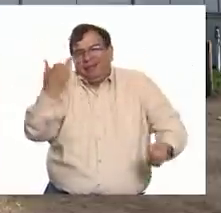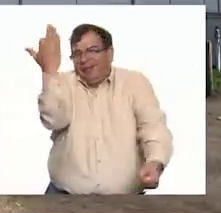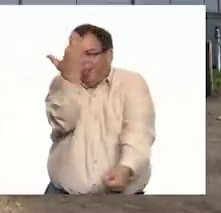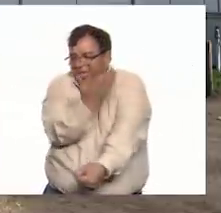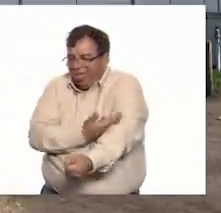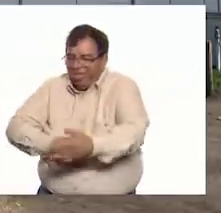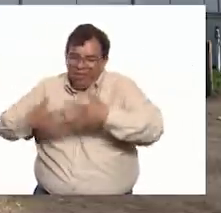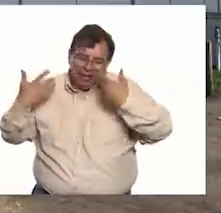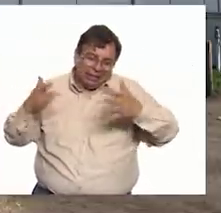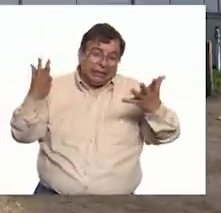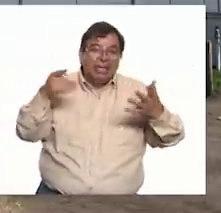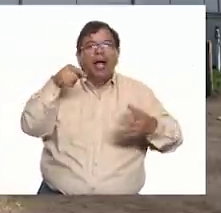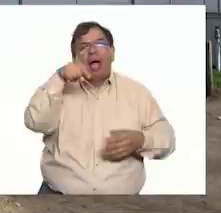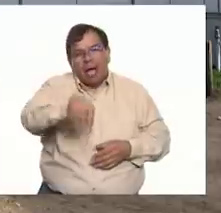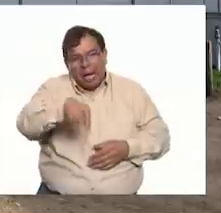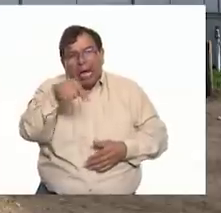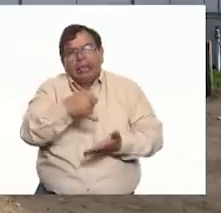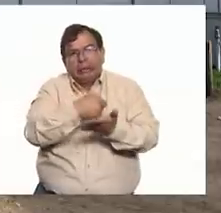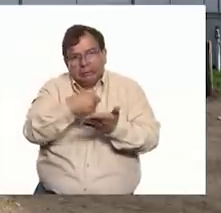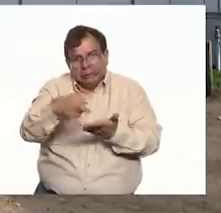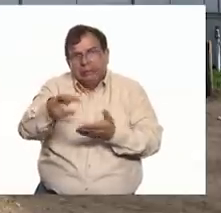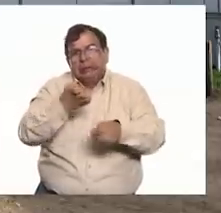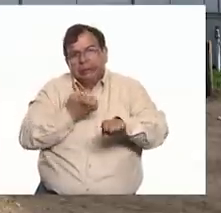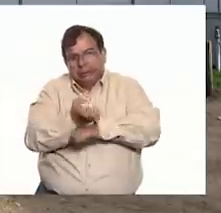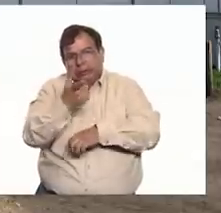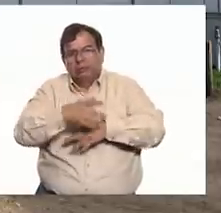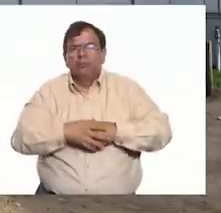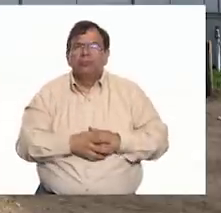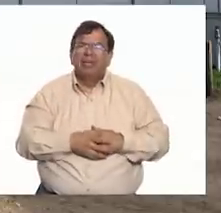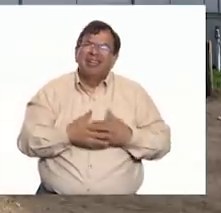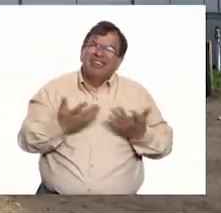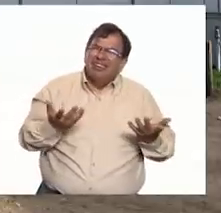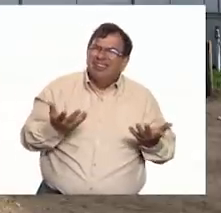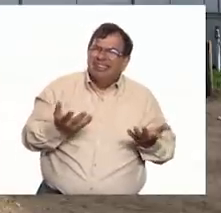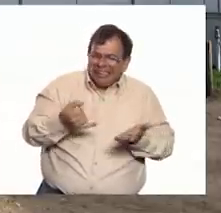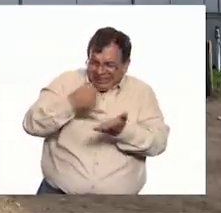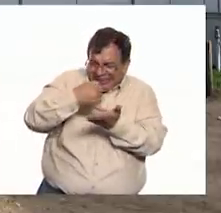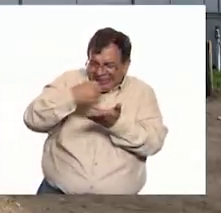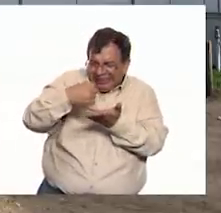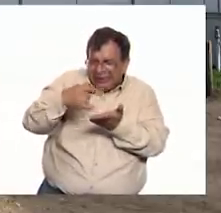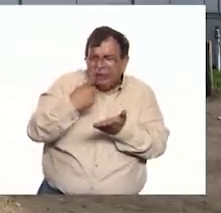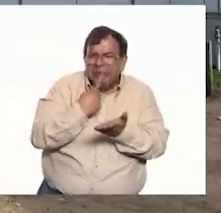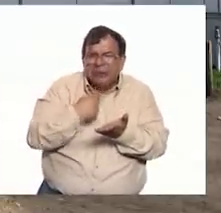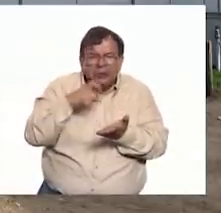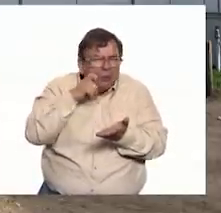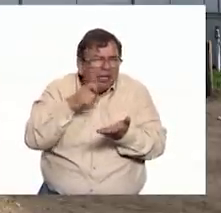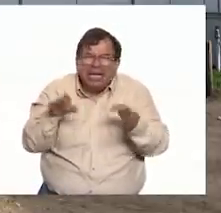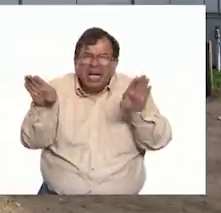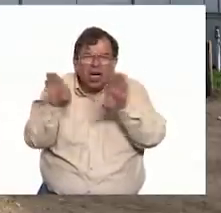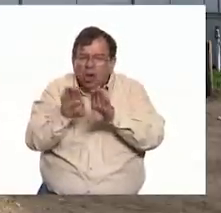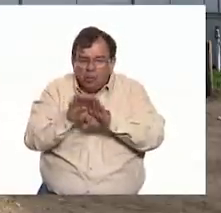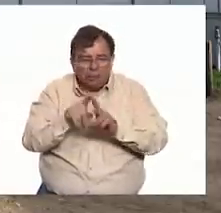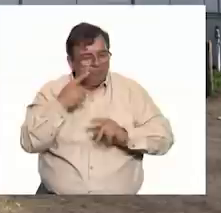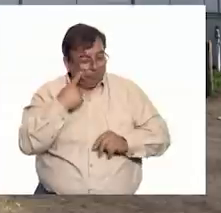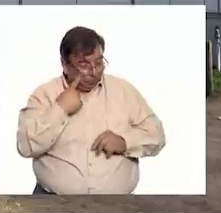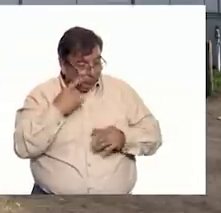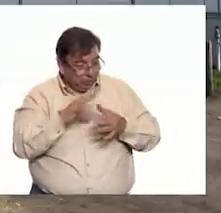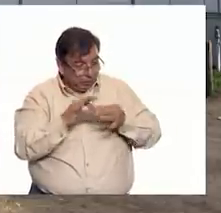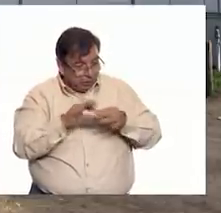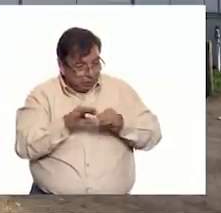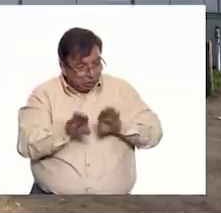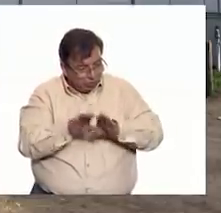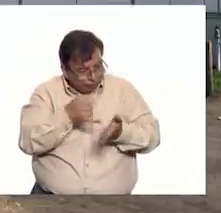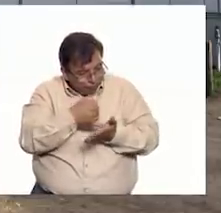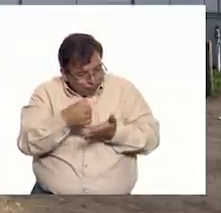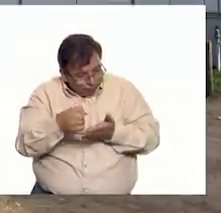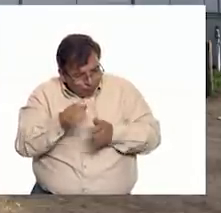la relevancia de este cultivo en el estado. ¿Y cómo es la agricultura del tomate aquí, maestra? Se trata de un cultivo que